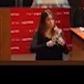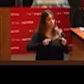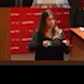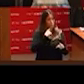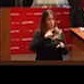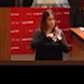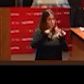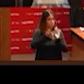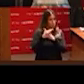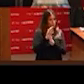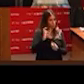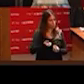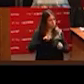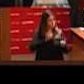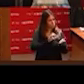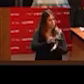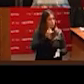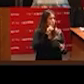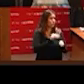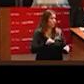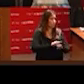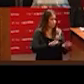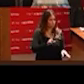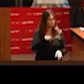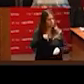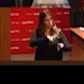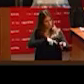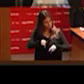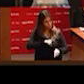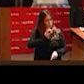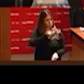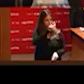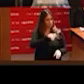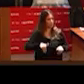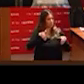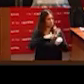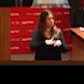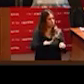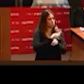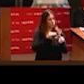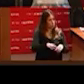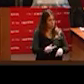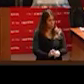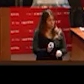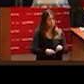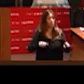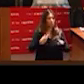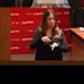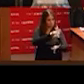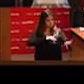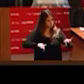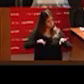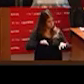empresarial un servicio de no solo formación sino selección de de candidatos a cubrir esos puestos y